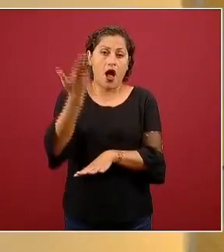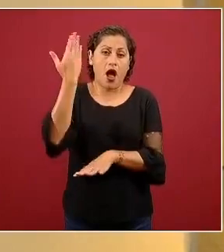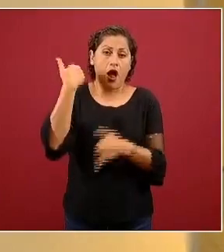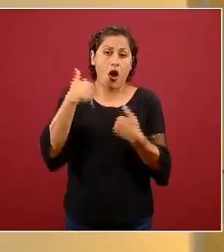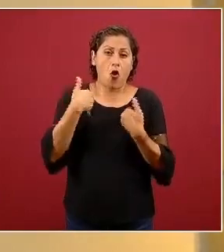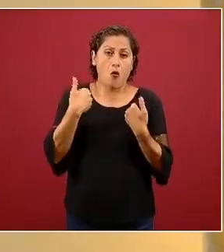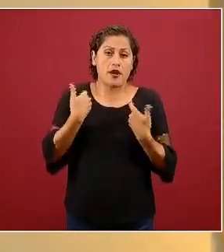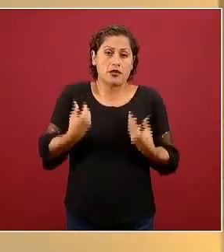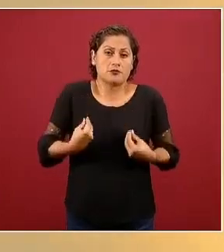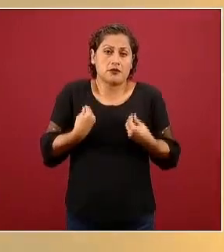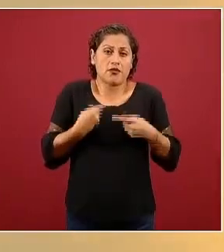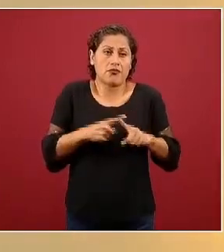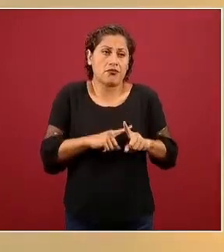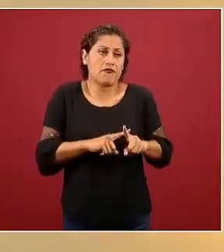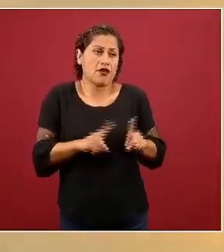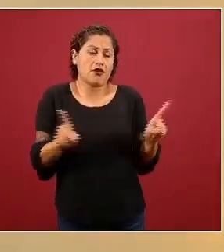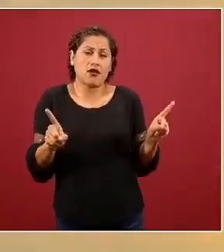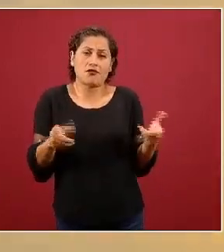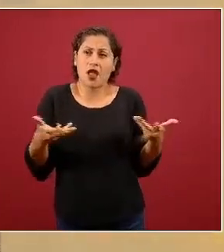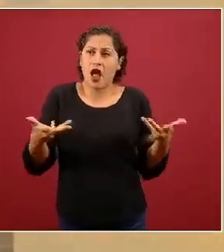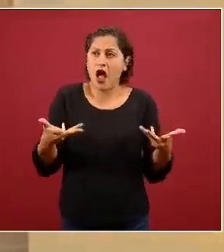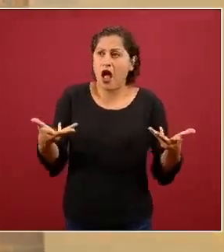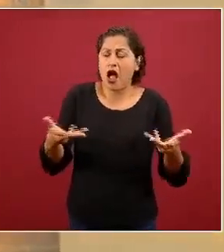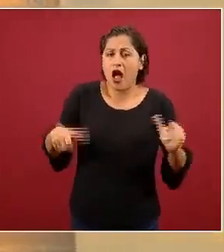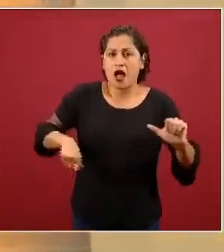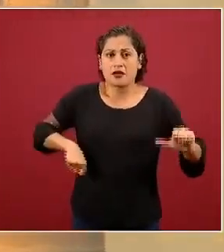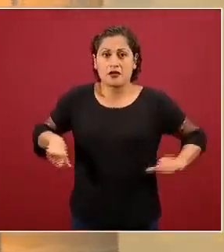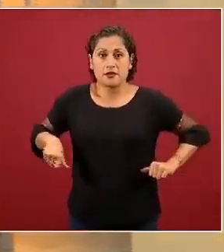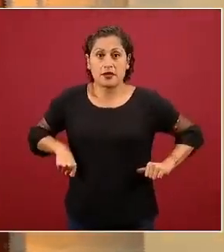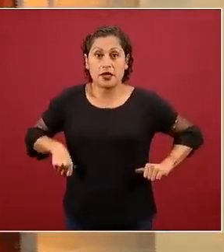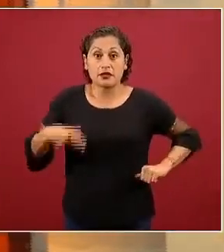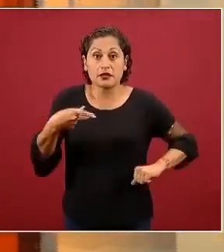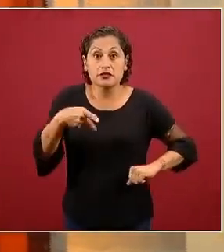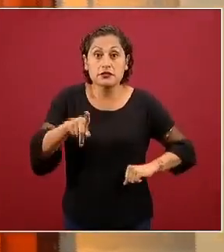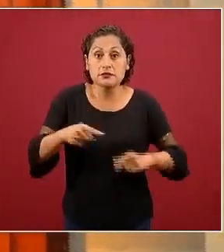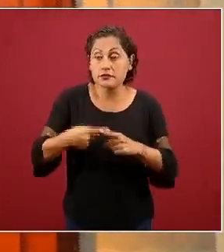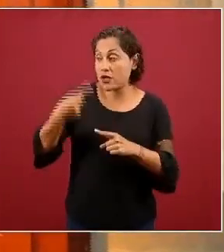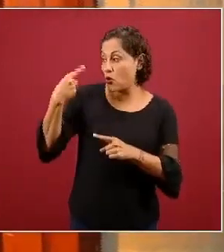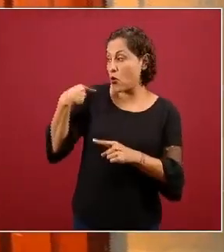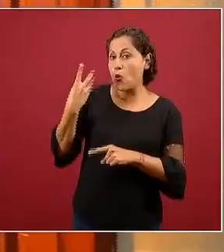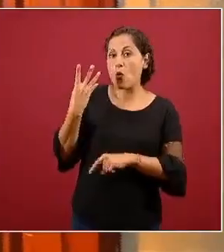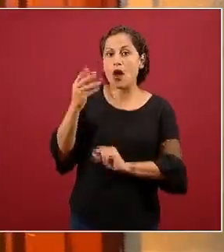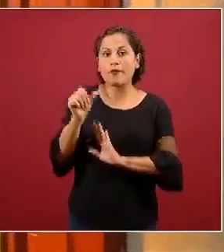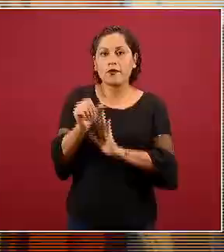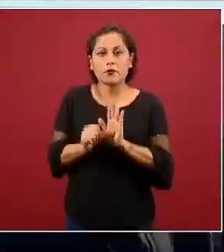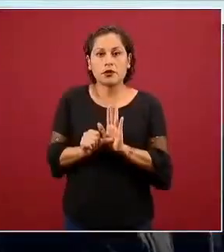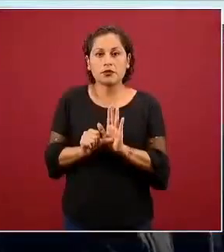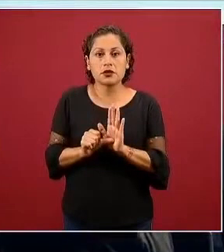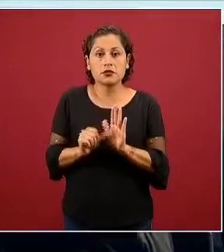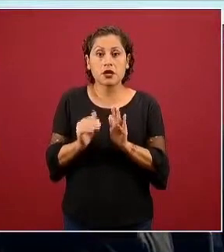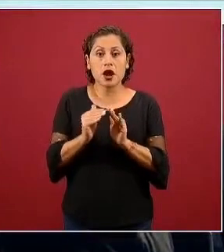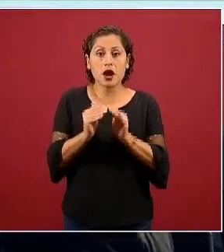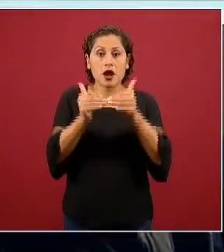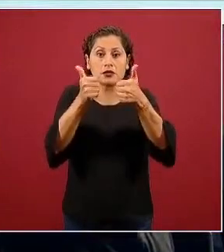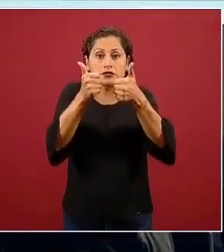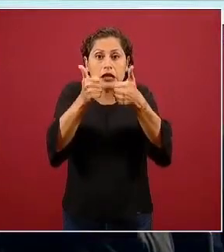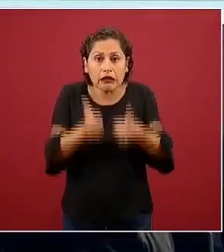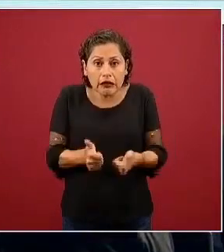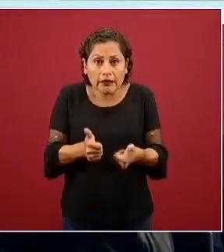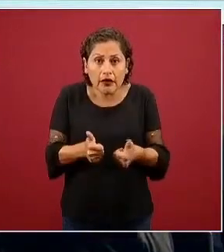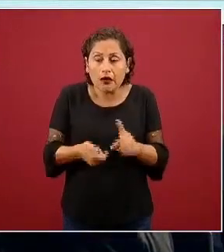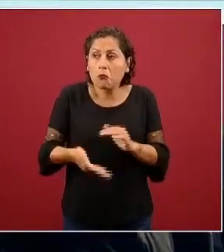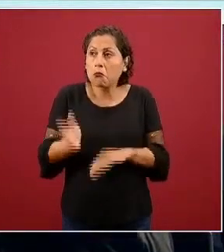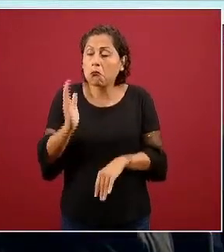a realizar, ¿no? Desde hace más de 4 meses dejaron de ir a las escuelas para cumplir con sus